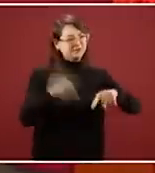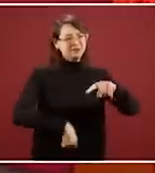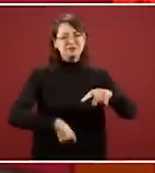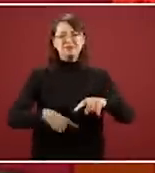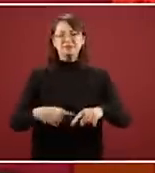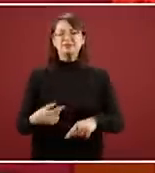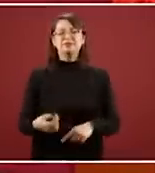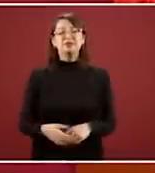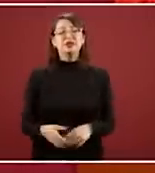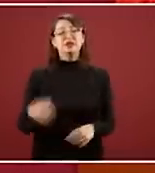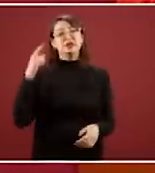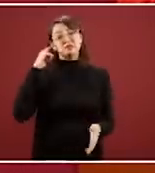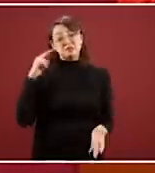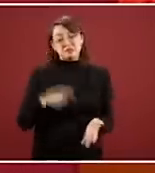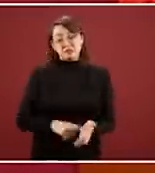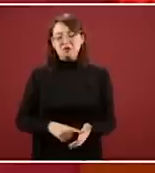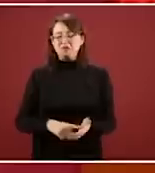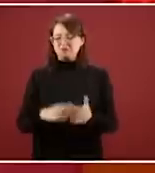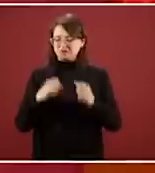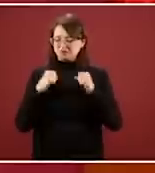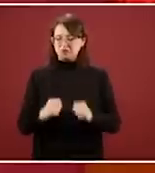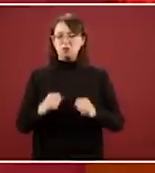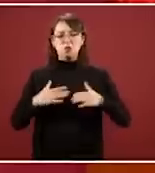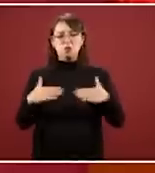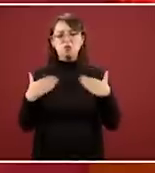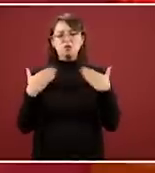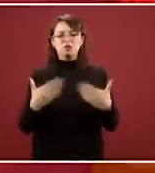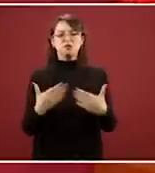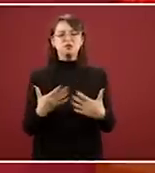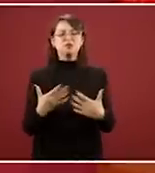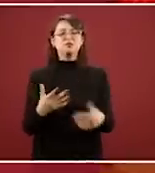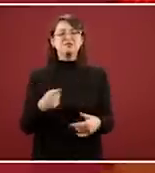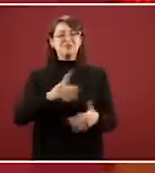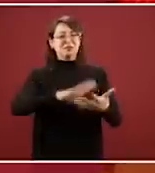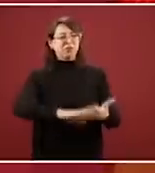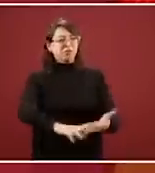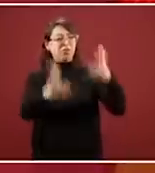Y creo, estoy convencido que lo mejor es atender las causas,